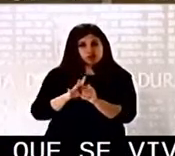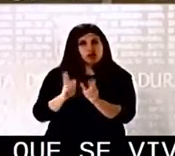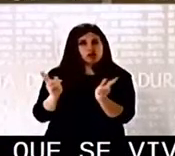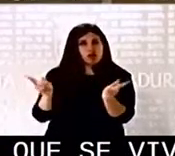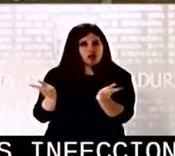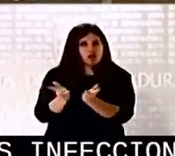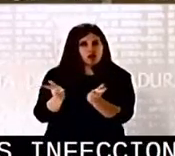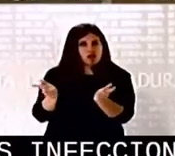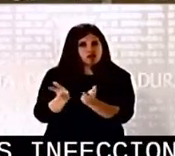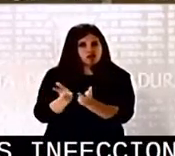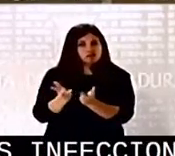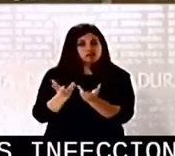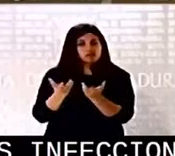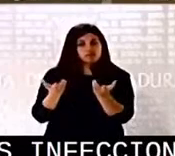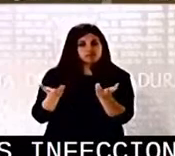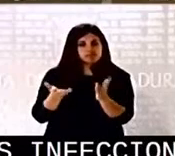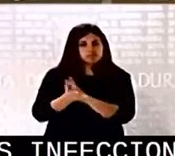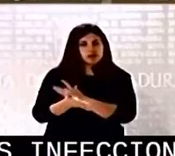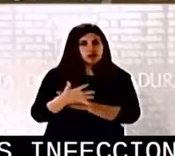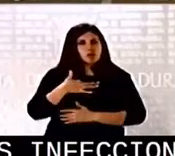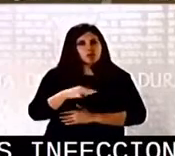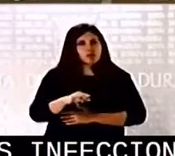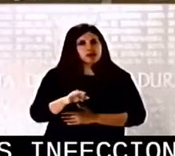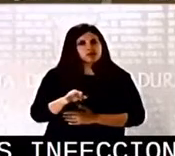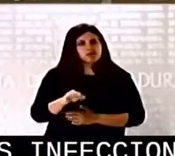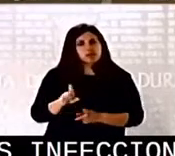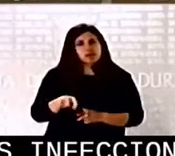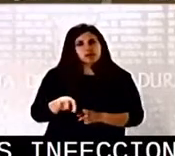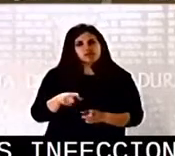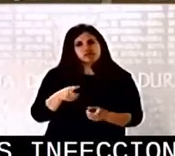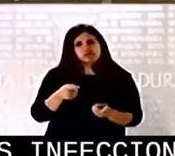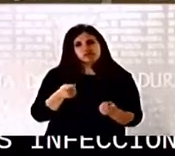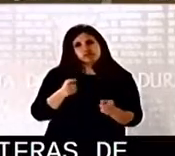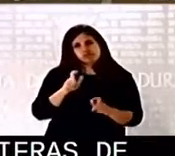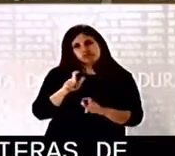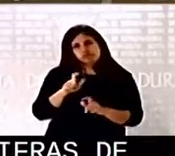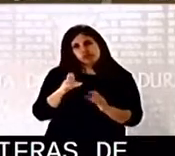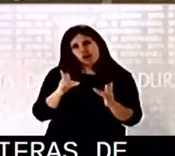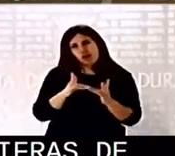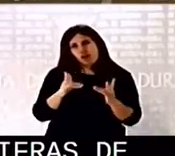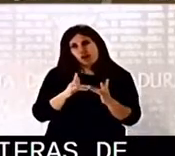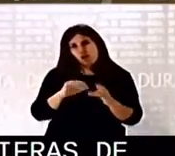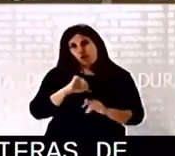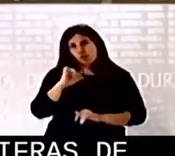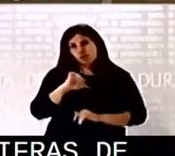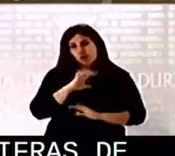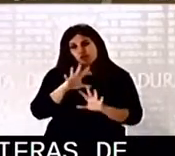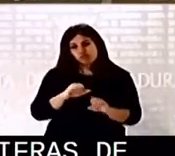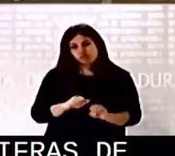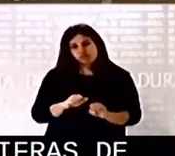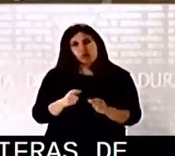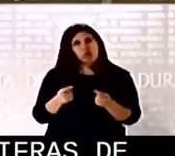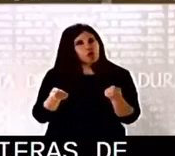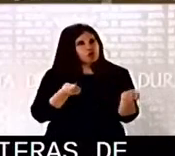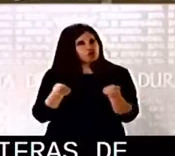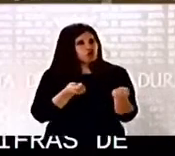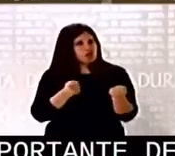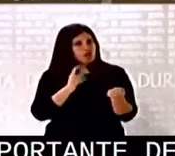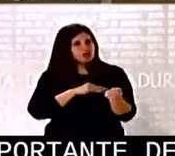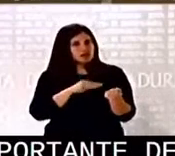y nos permite tener un control de las cifras de ocupación hospitalarias de forma muy importante. De